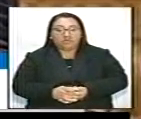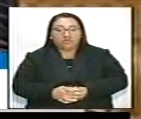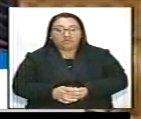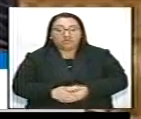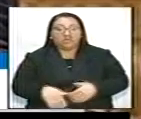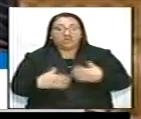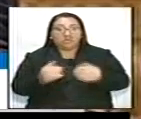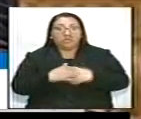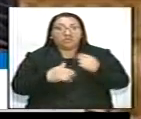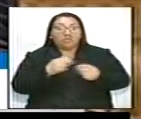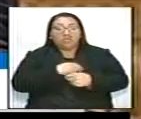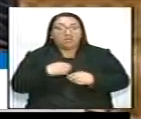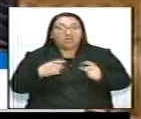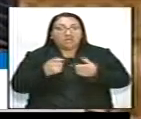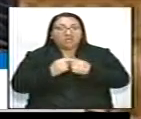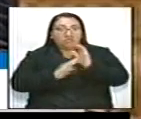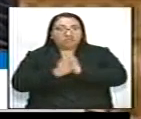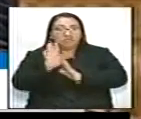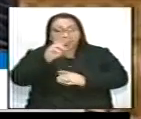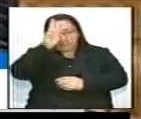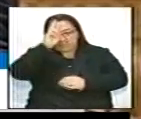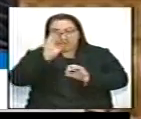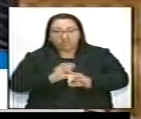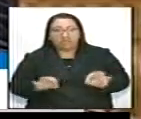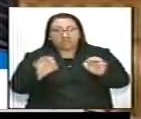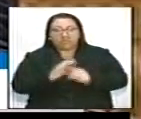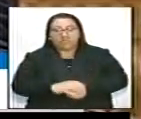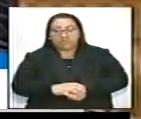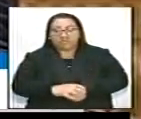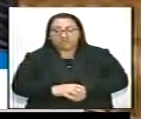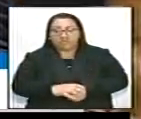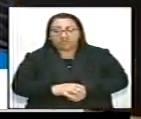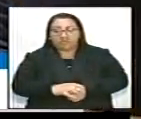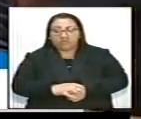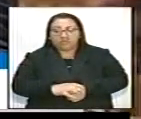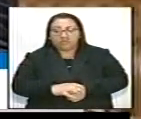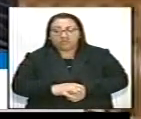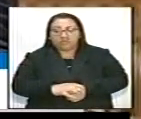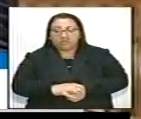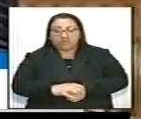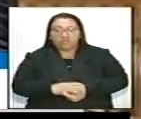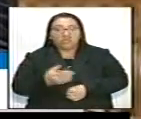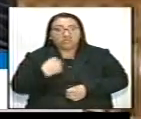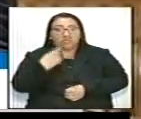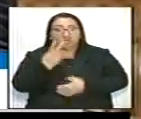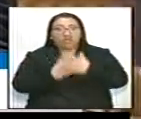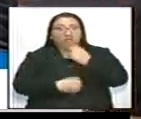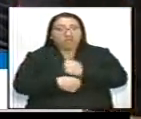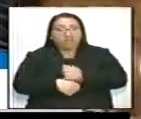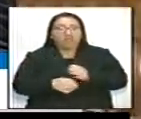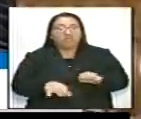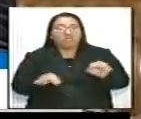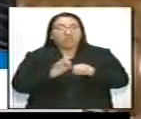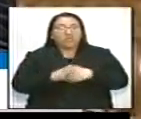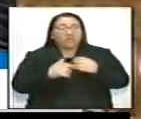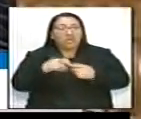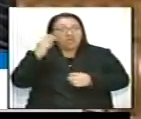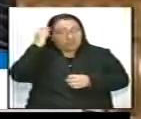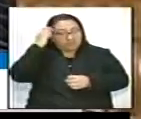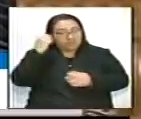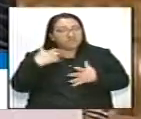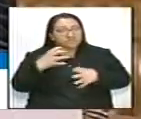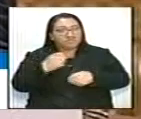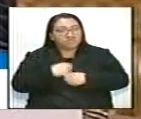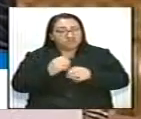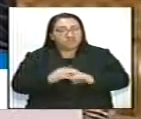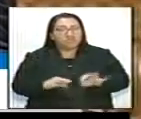cuota necesaria para sacar adelante al país. Confío que como hombres de tacto político tomaremos las decisiones